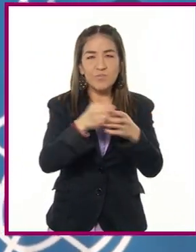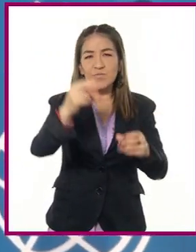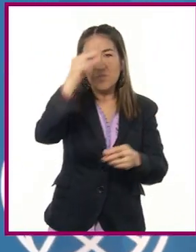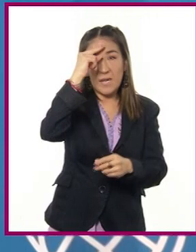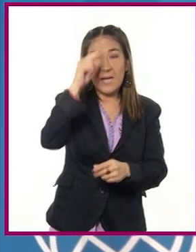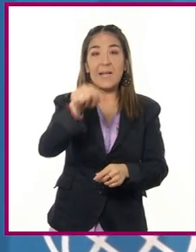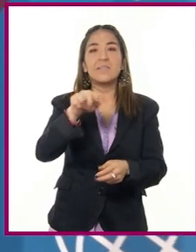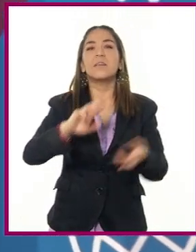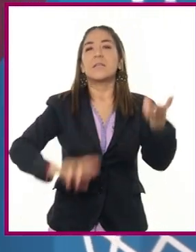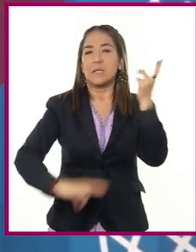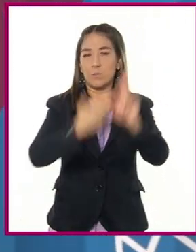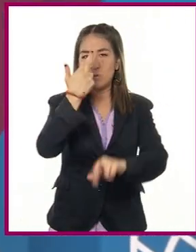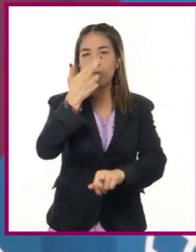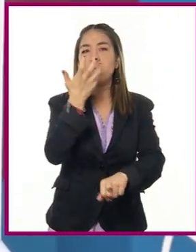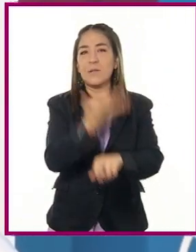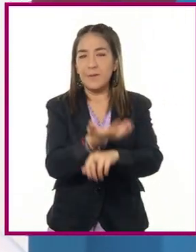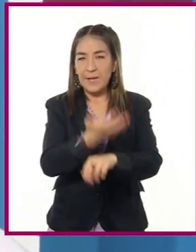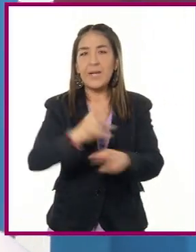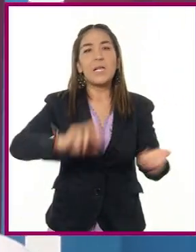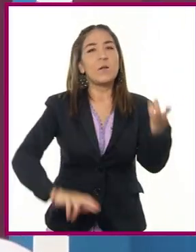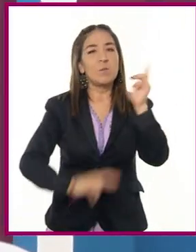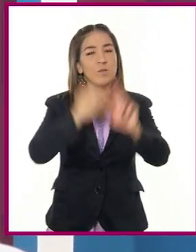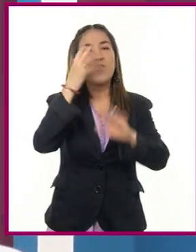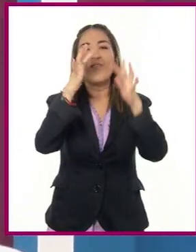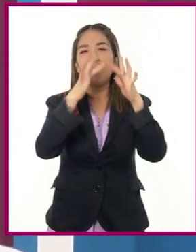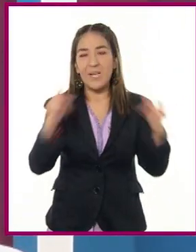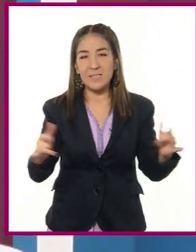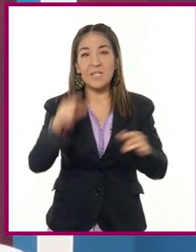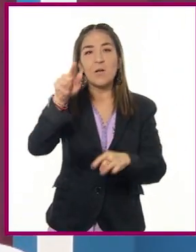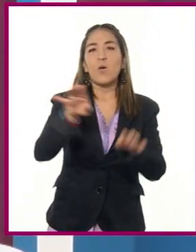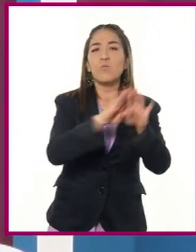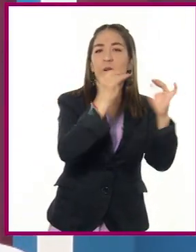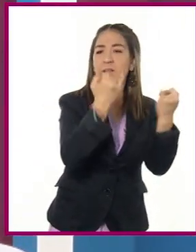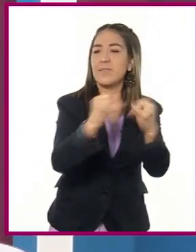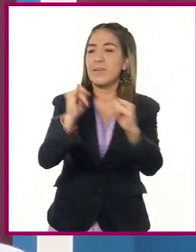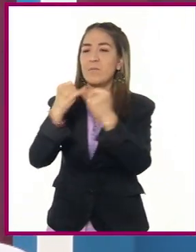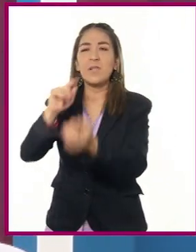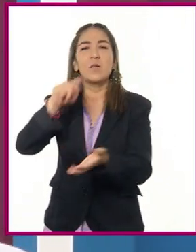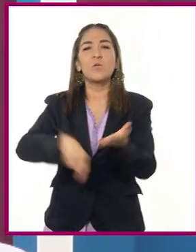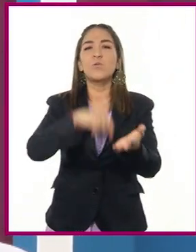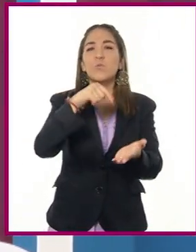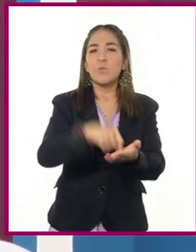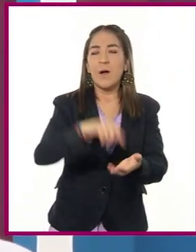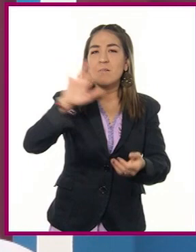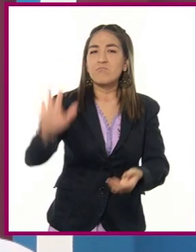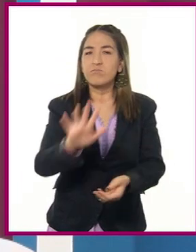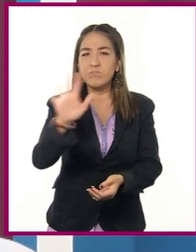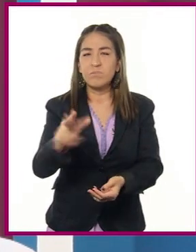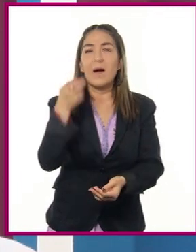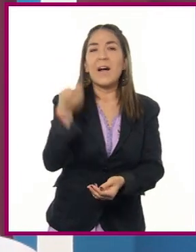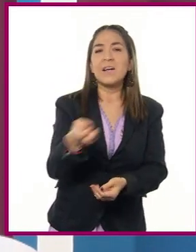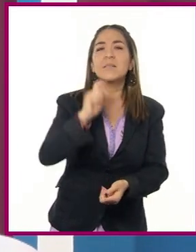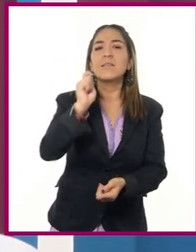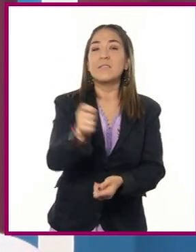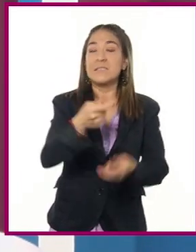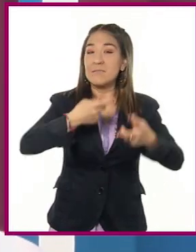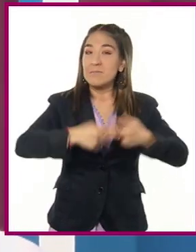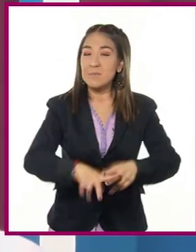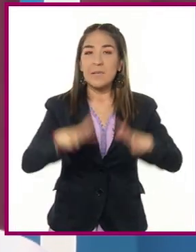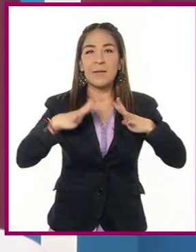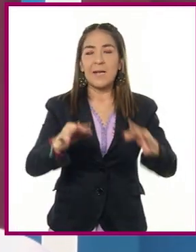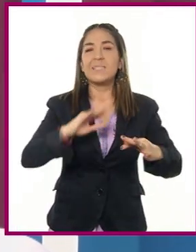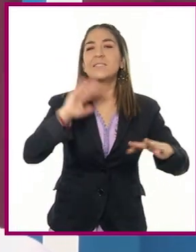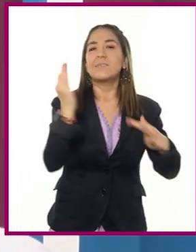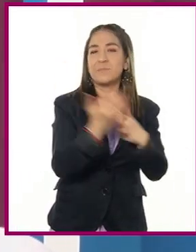estadounidense, la Revolución francesa, las independencias americanas. Es un momento que tiene su auge a mediados del